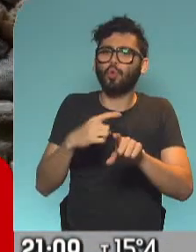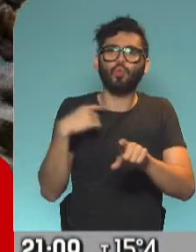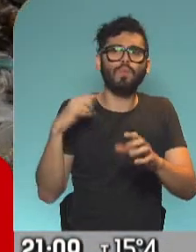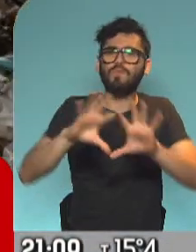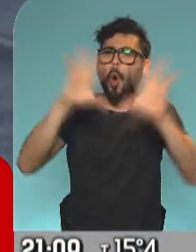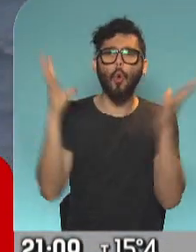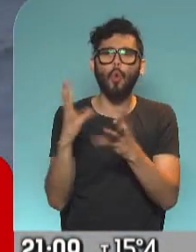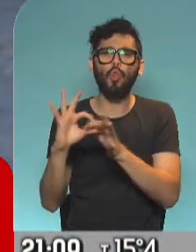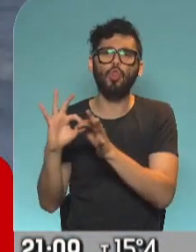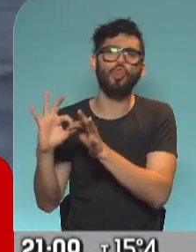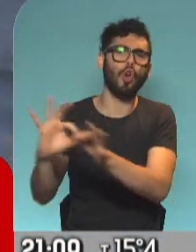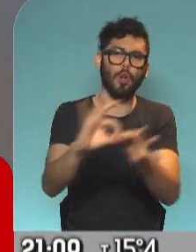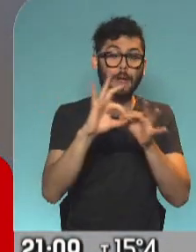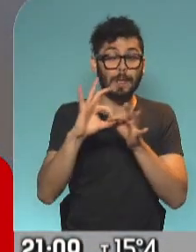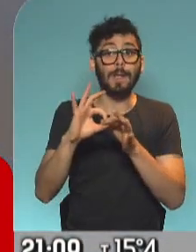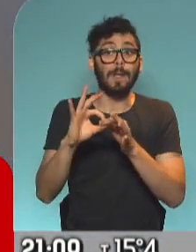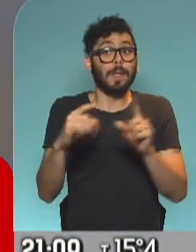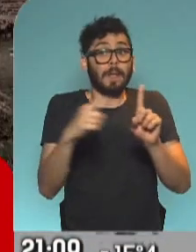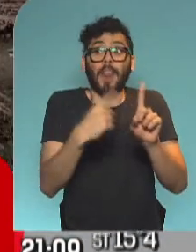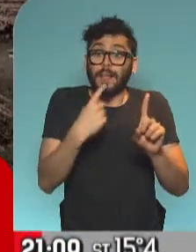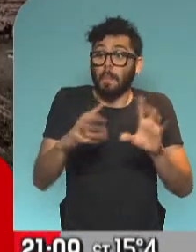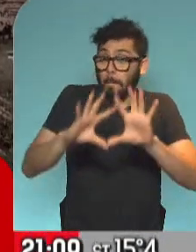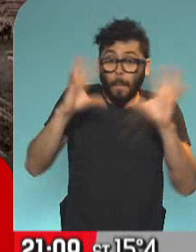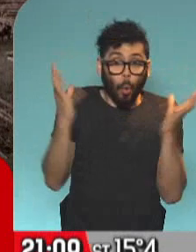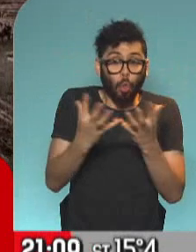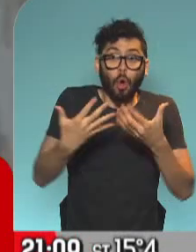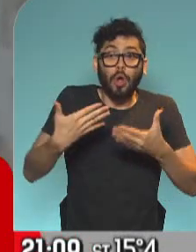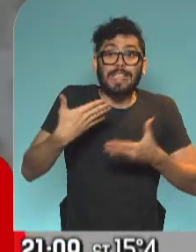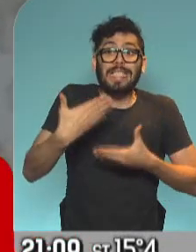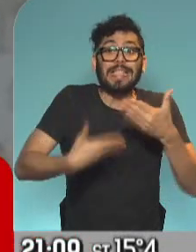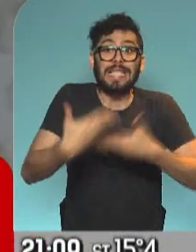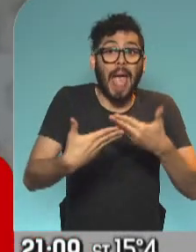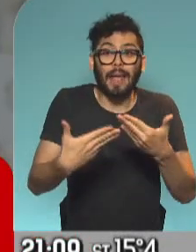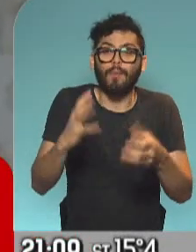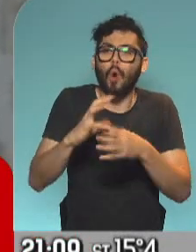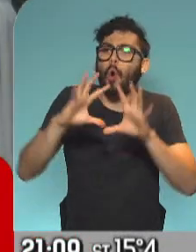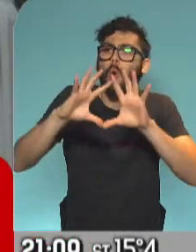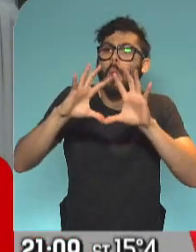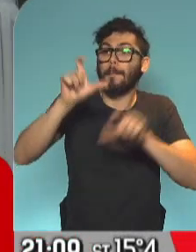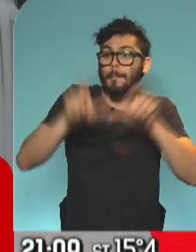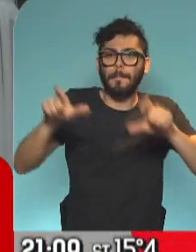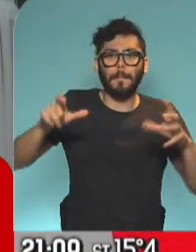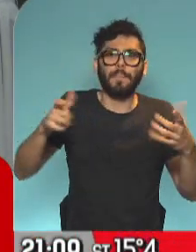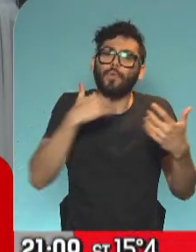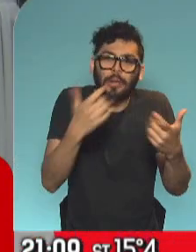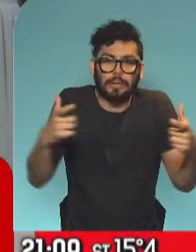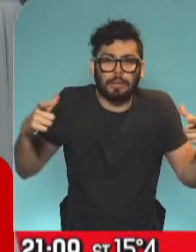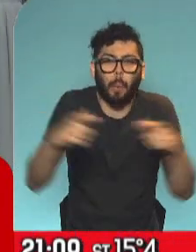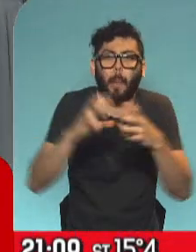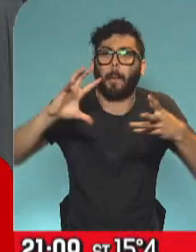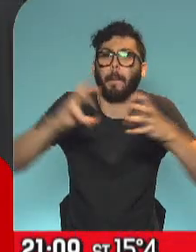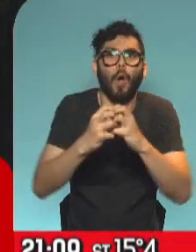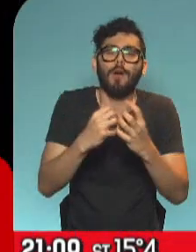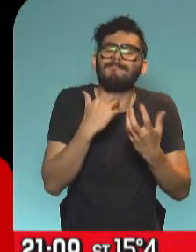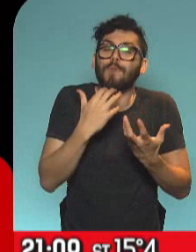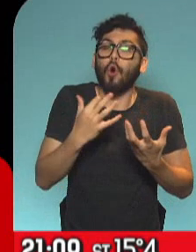mundo, digamos, siga subsistiendo, no desaparezca la humanidad, no sé cómo decirlo, o por lo menos